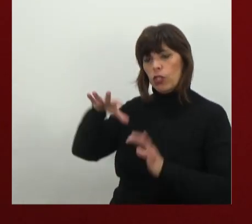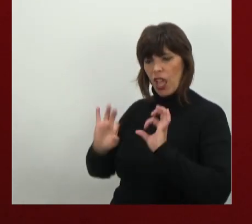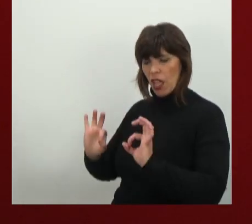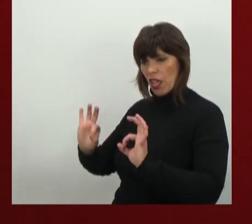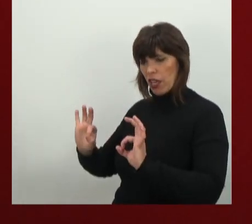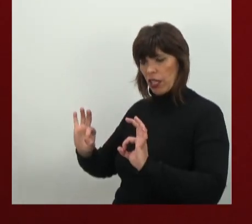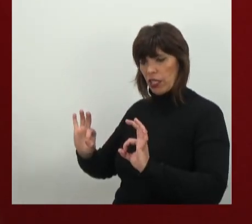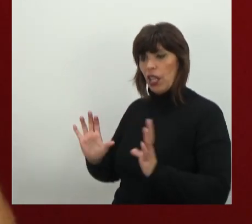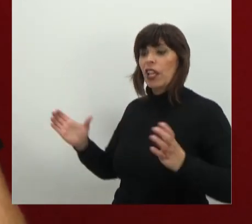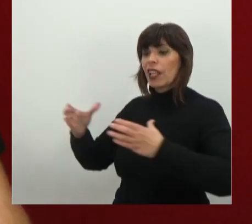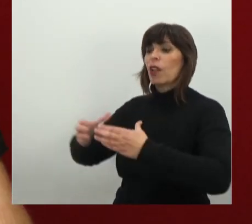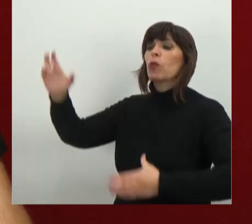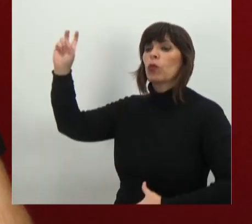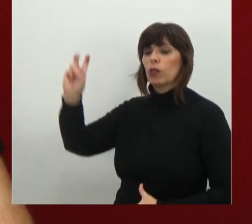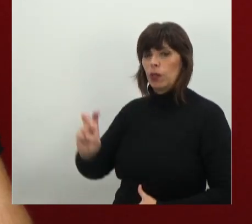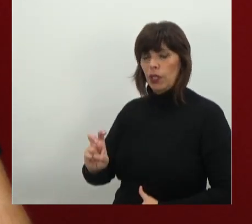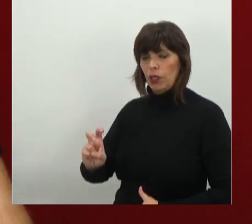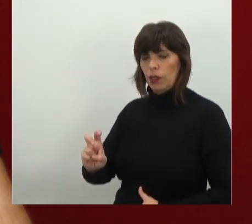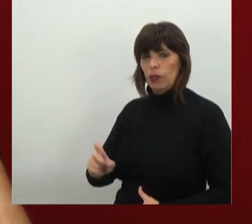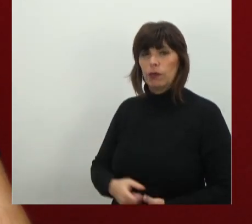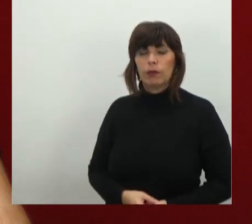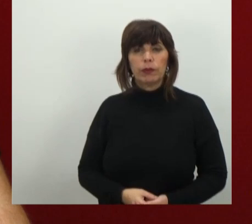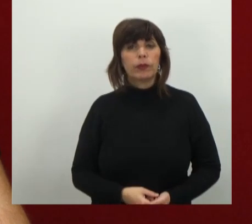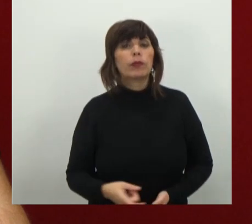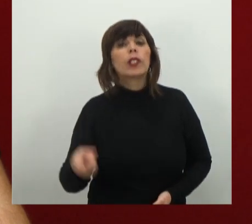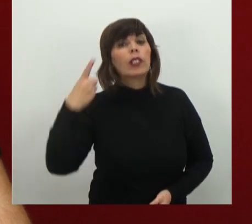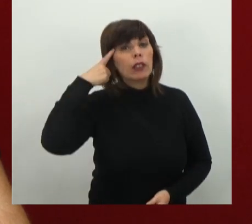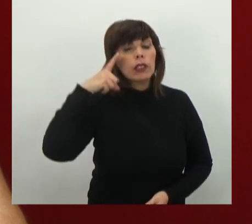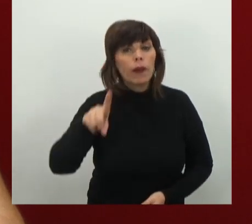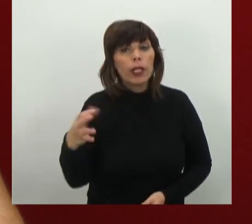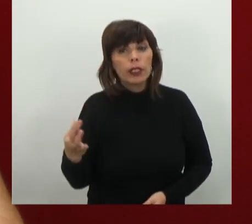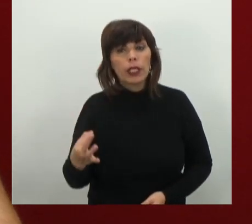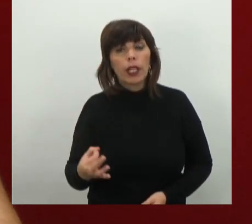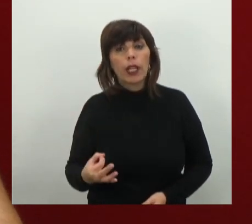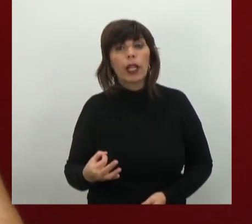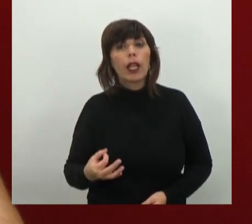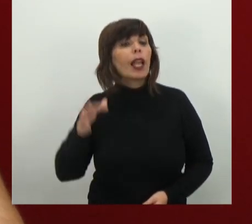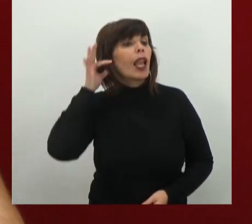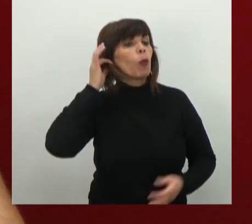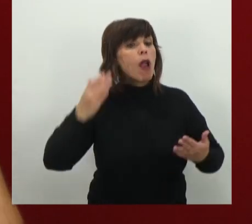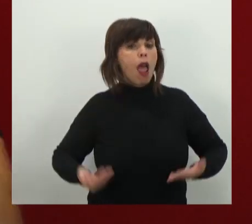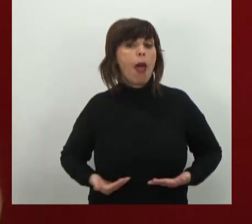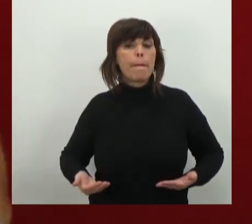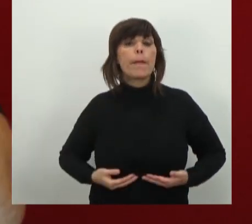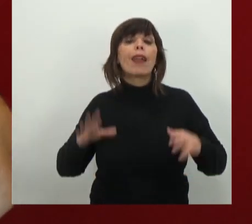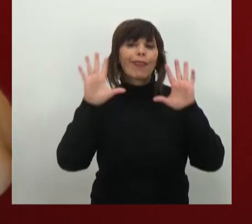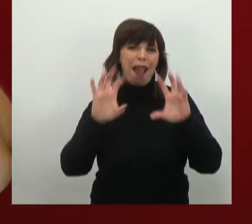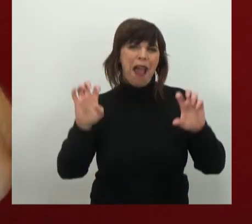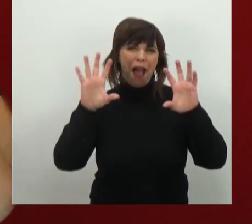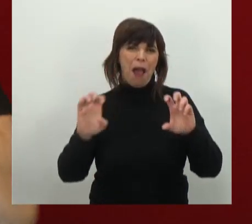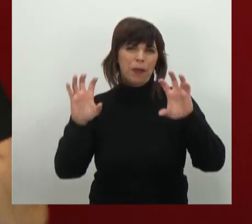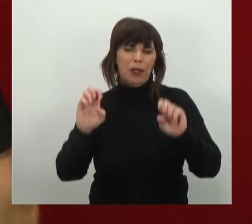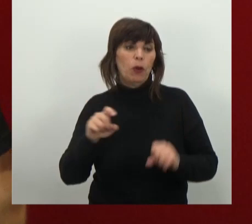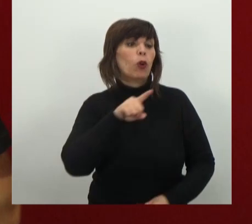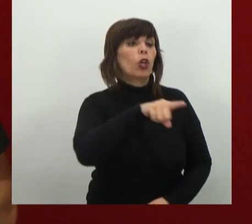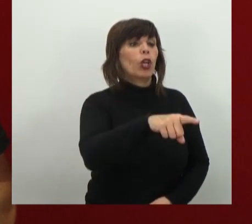vivo, que has venido al mundo. ¿Quieres decir una cosa? Marta aprendió su lección y tú también vas a aprender la